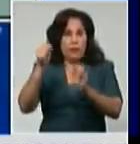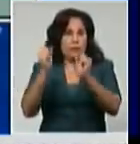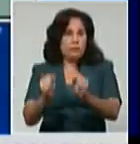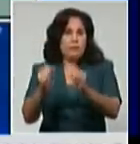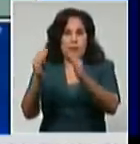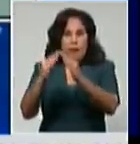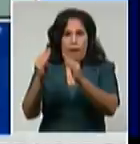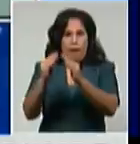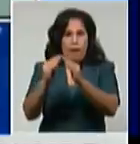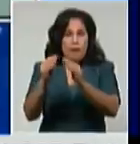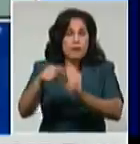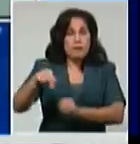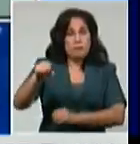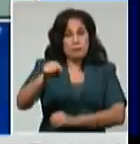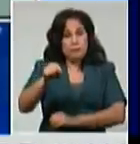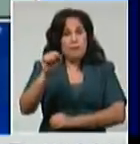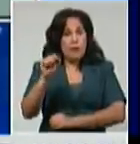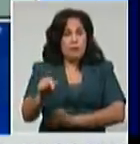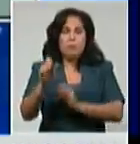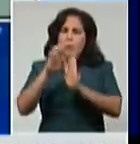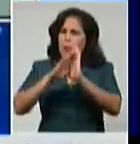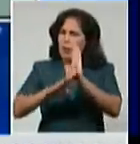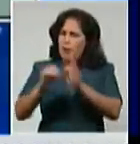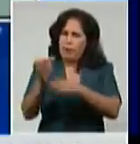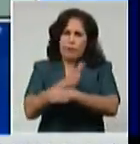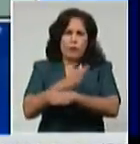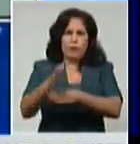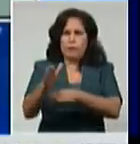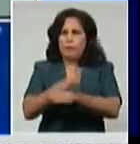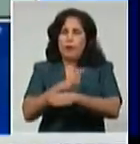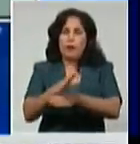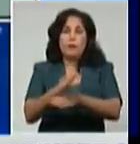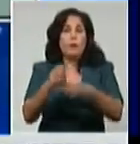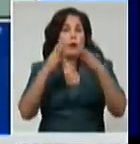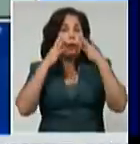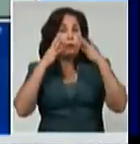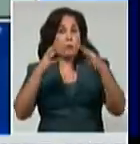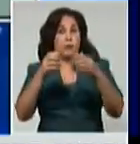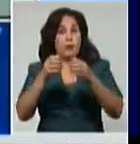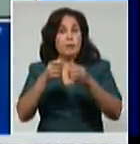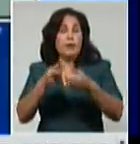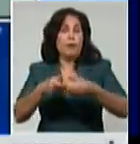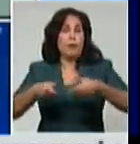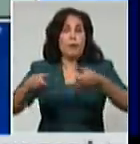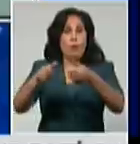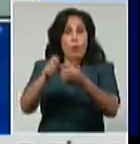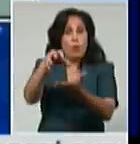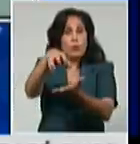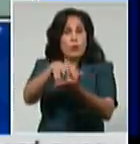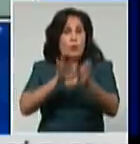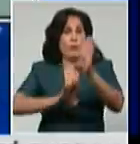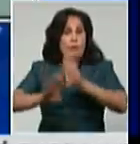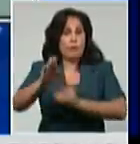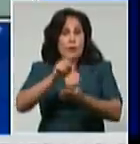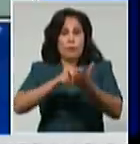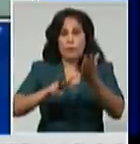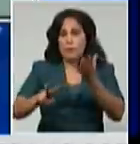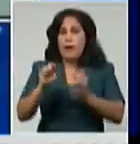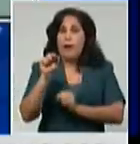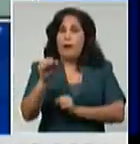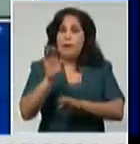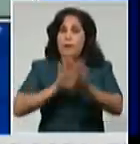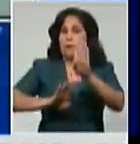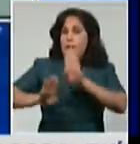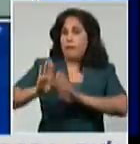aprendido, que se adoptan un grupo de medidas importantes por su Consejo de Defensa Provincial, por su Consejo de Defensa